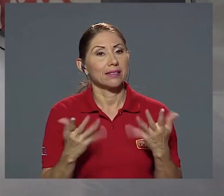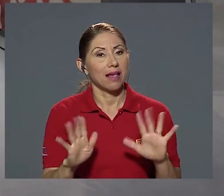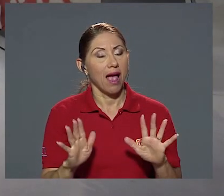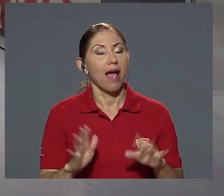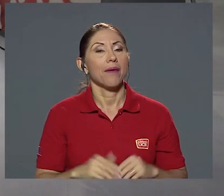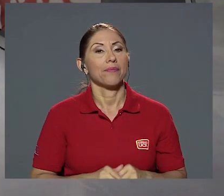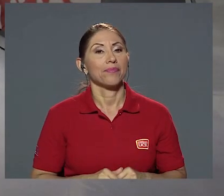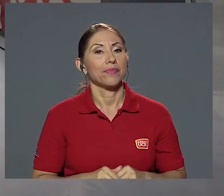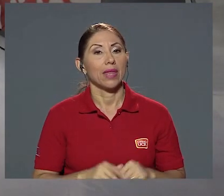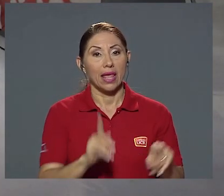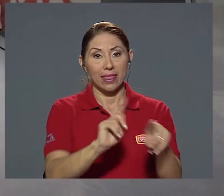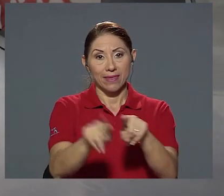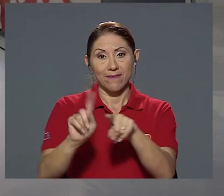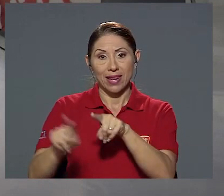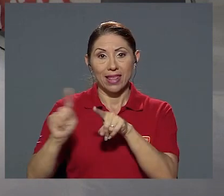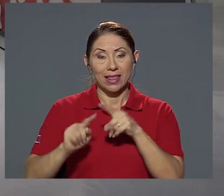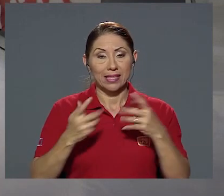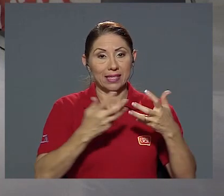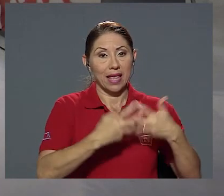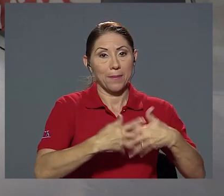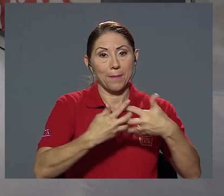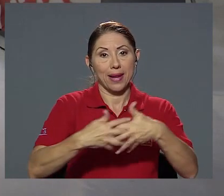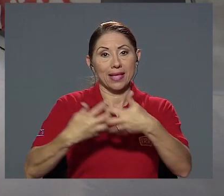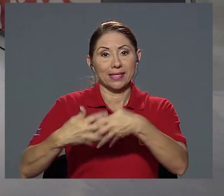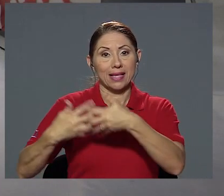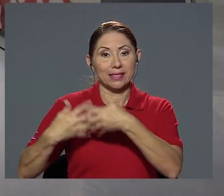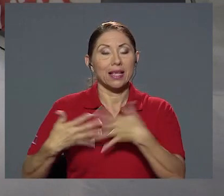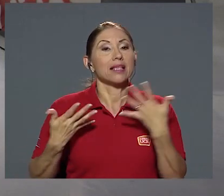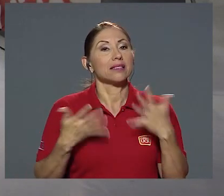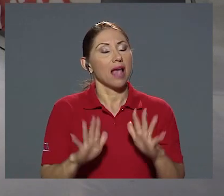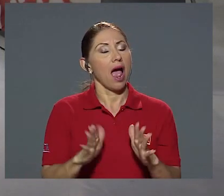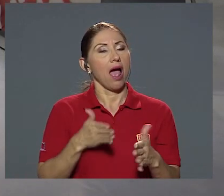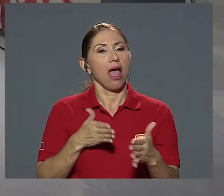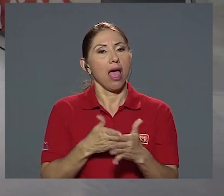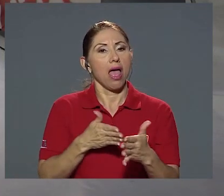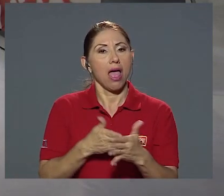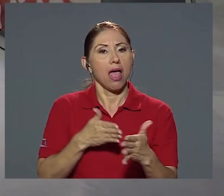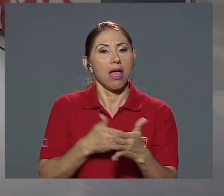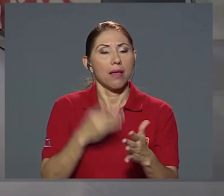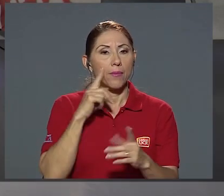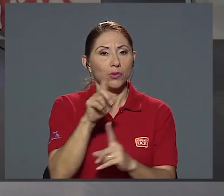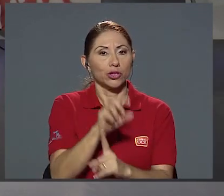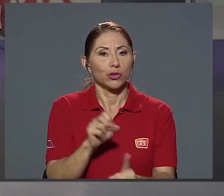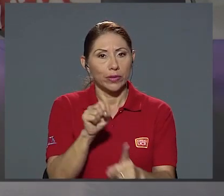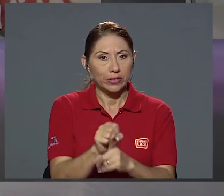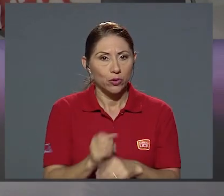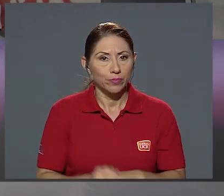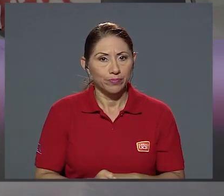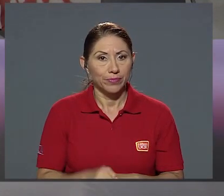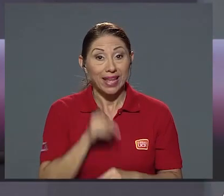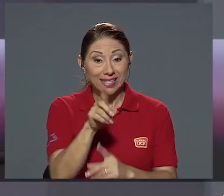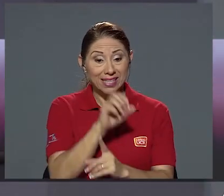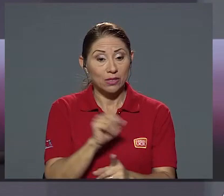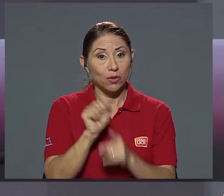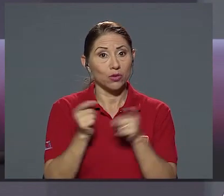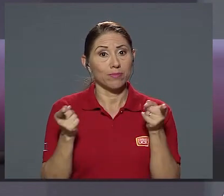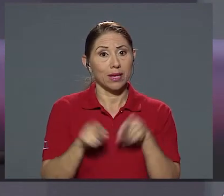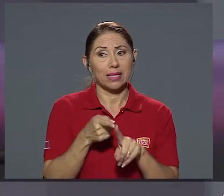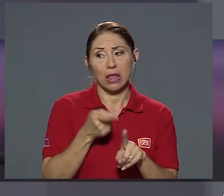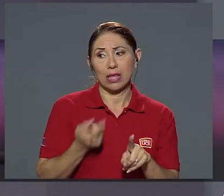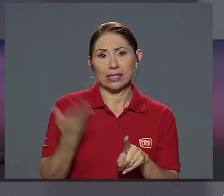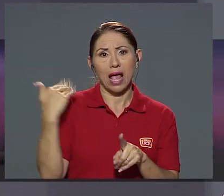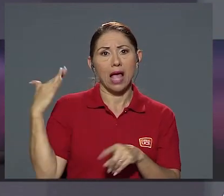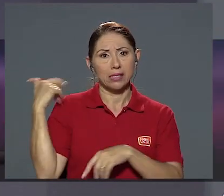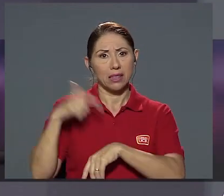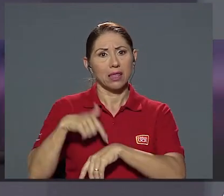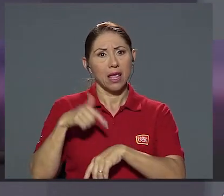diferentes empresas se están viendo afectadas también por esta situación. una situación que se viene dando desde